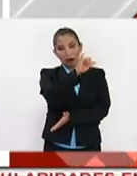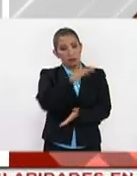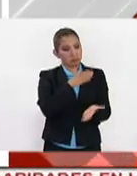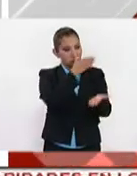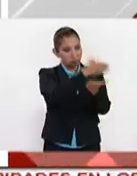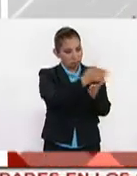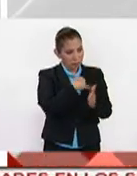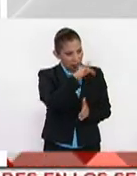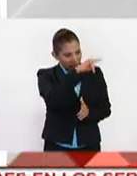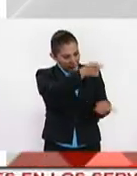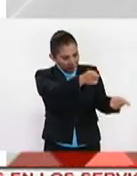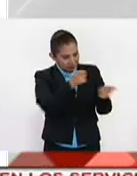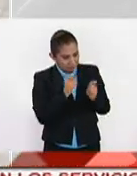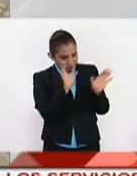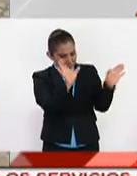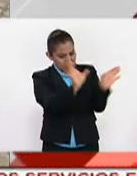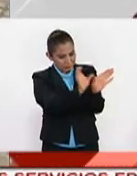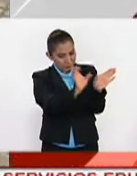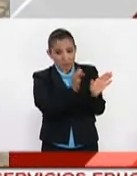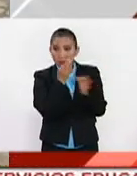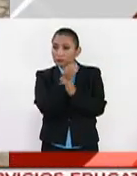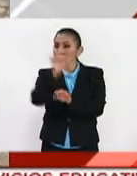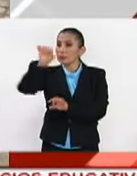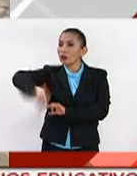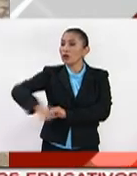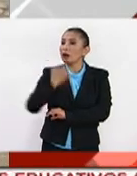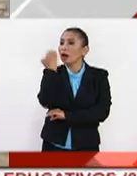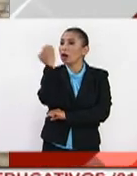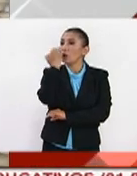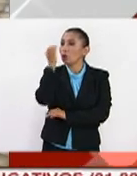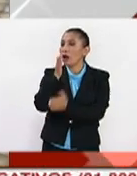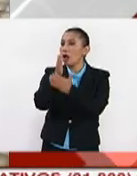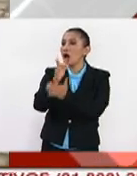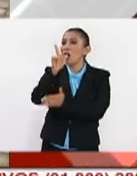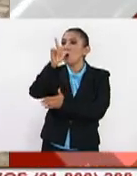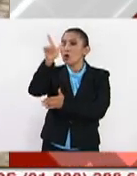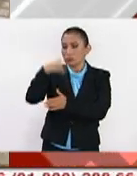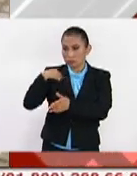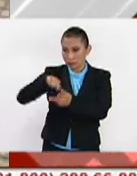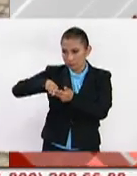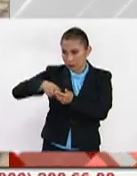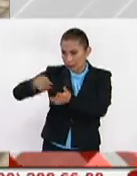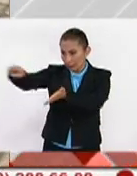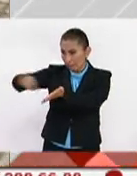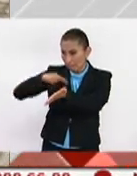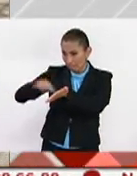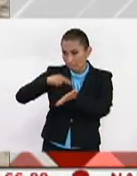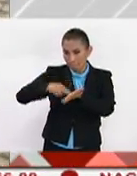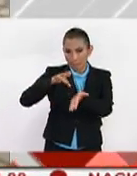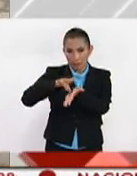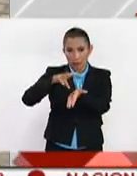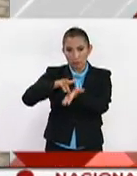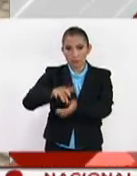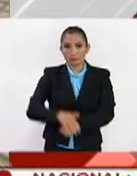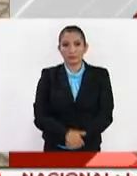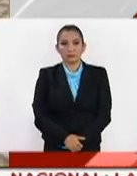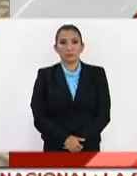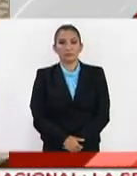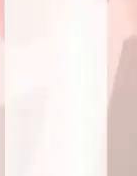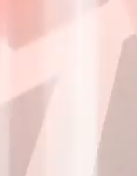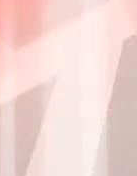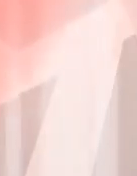para recibir personalmente su constancia y anunció que hoy en la Escuela de Luz comenzará a recopilar firmas de apoyo.